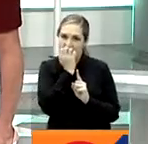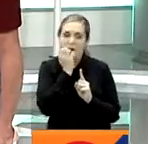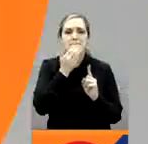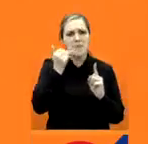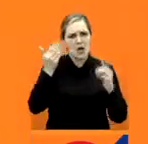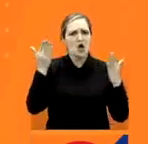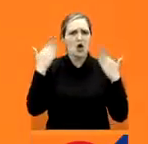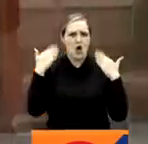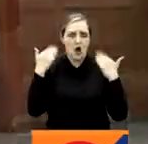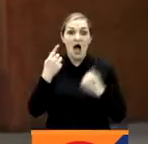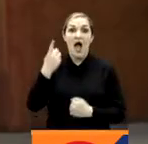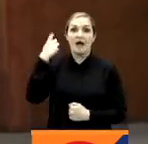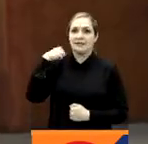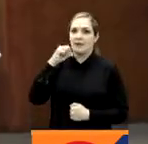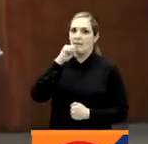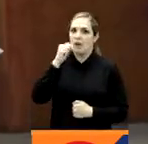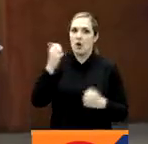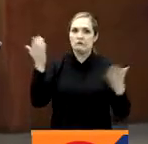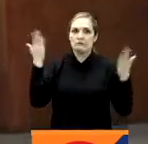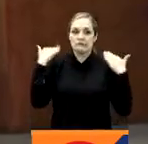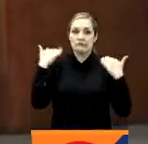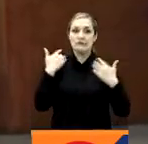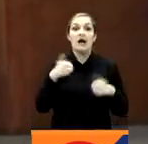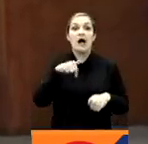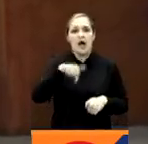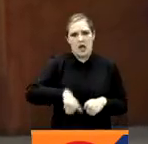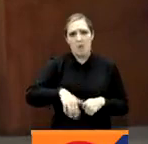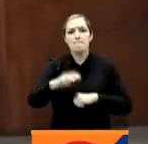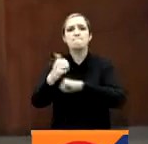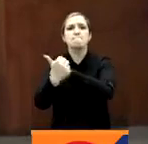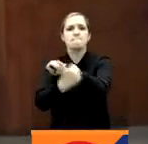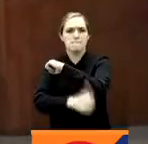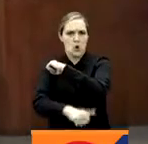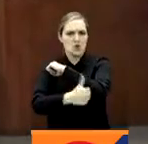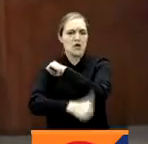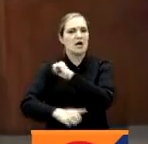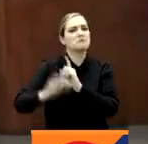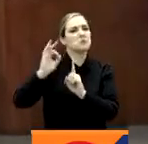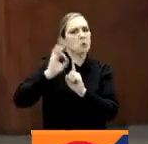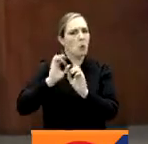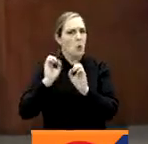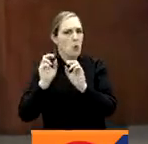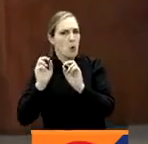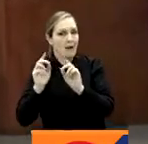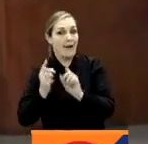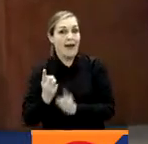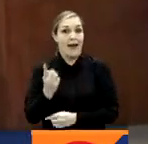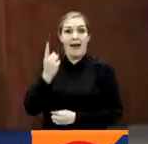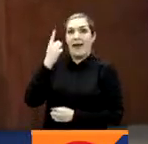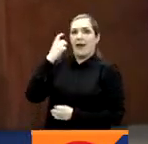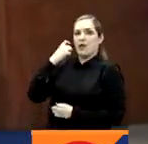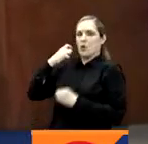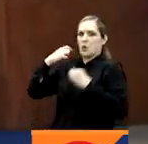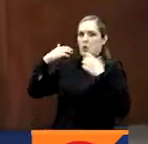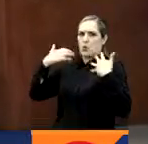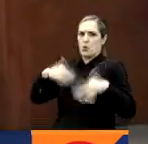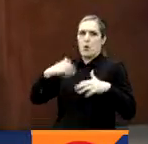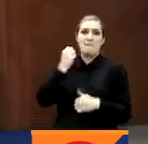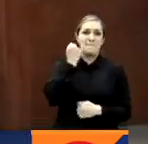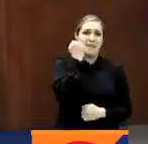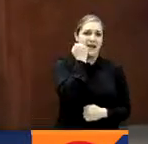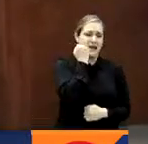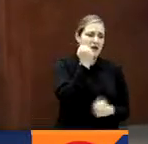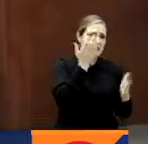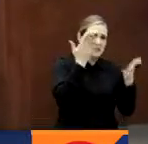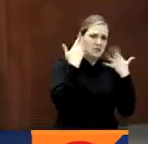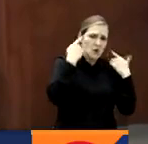fresco que ayer, ¿no? Sí, Puerto Boyacá nos ha recibido con una temperatura no tan alta como la que vimos, por ejemplo, en Barranca Bermeja